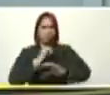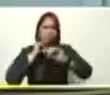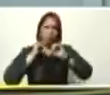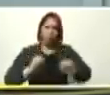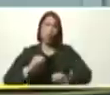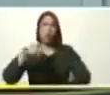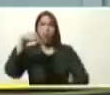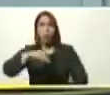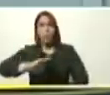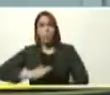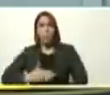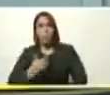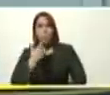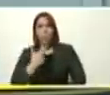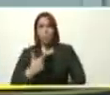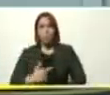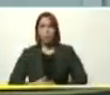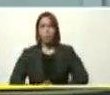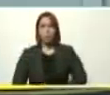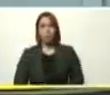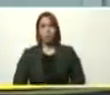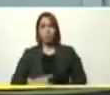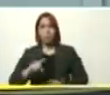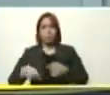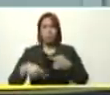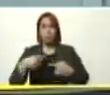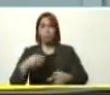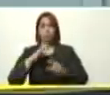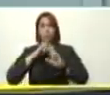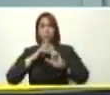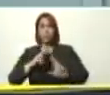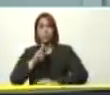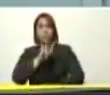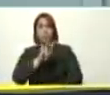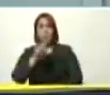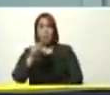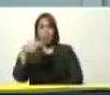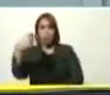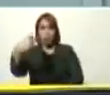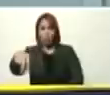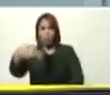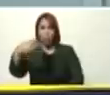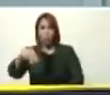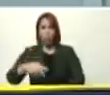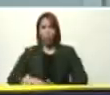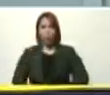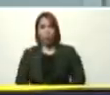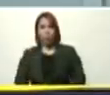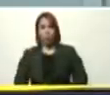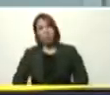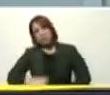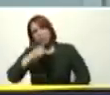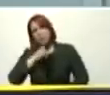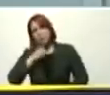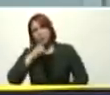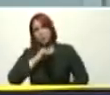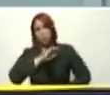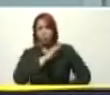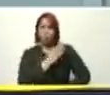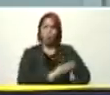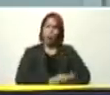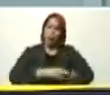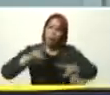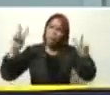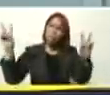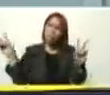puedo decir, luego de los resultados del 21 de noviembre, ha sido una resistencia